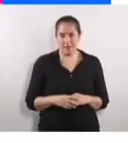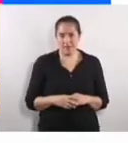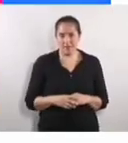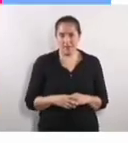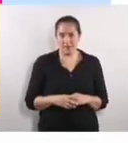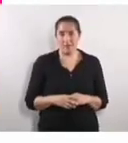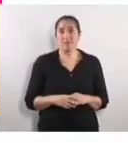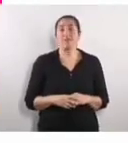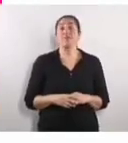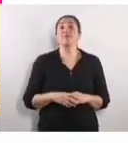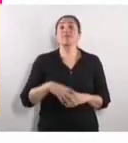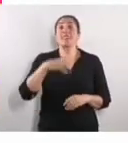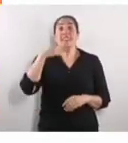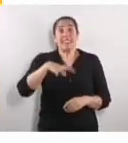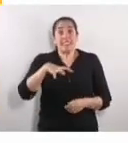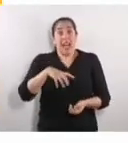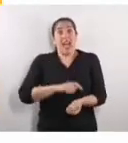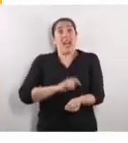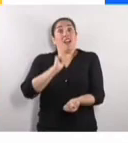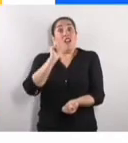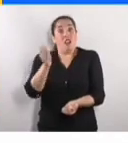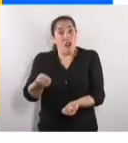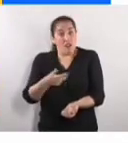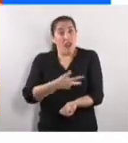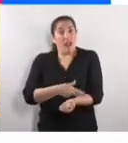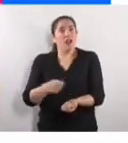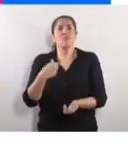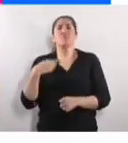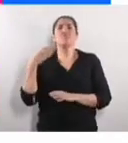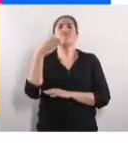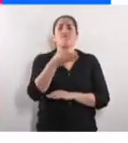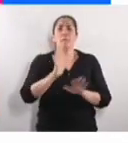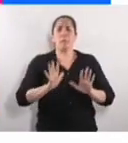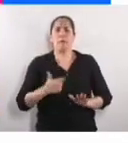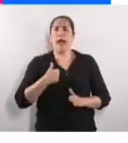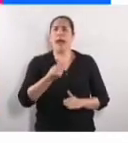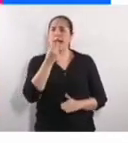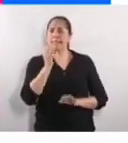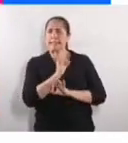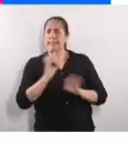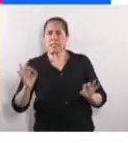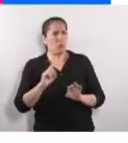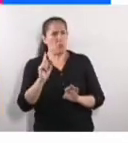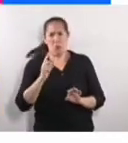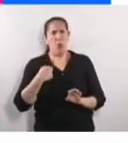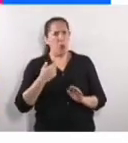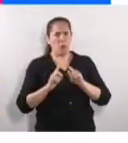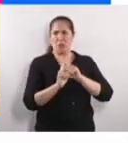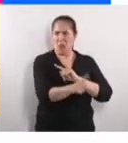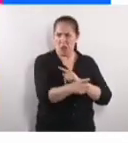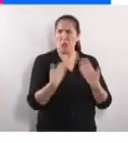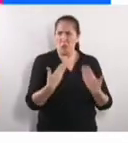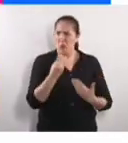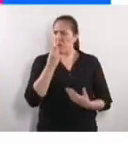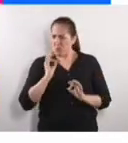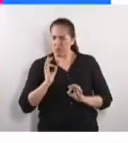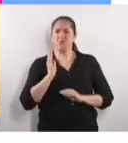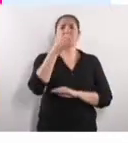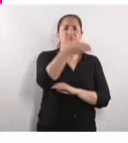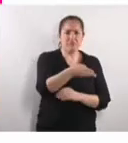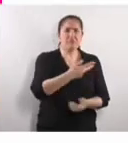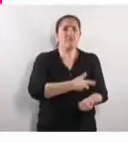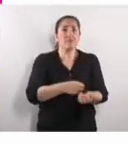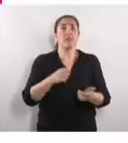Para donar sangre no es necesario ir en ayunas y hay que llevar el DNI para certificar la identidad del donante. Como no